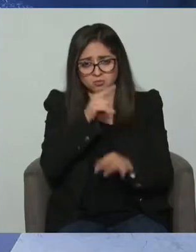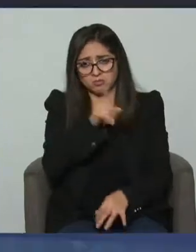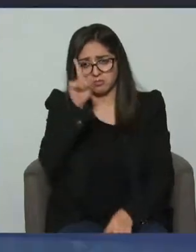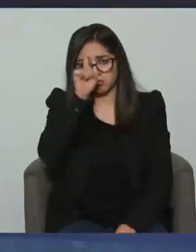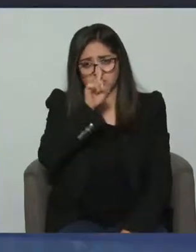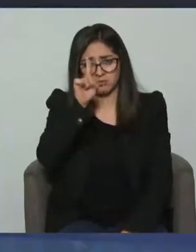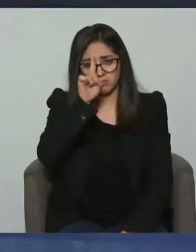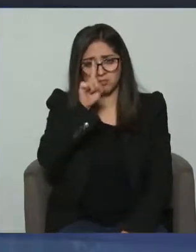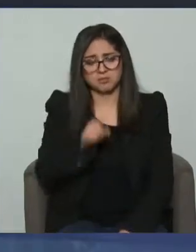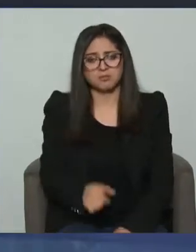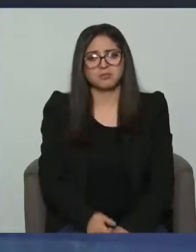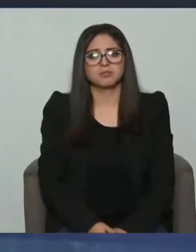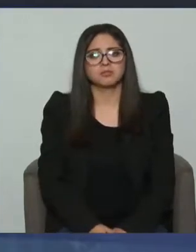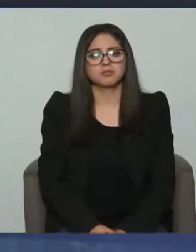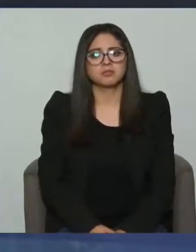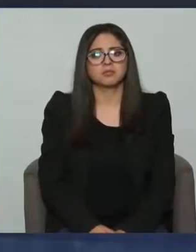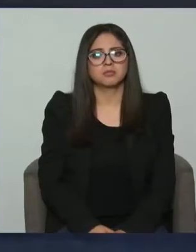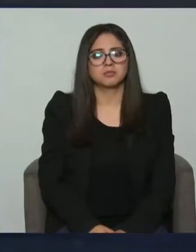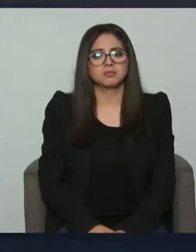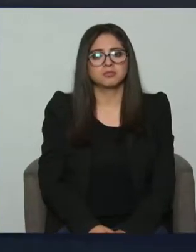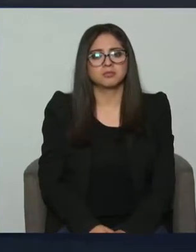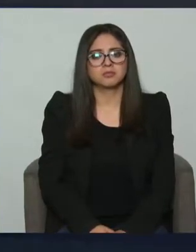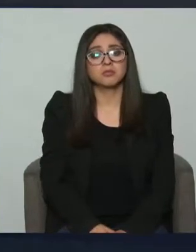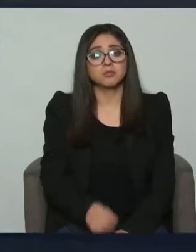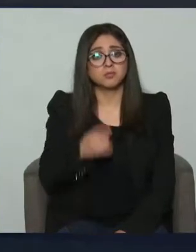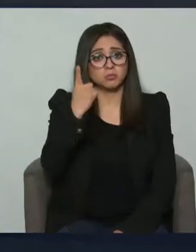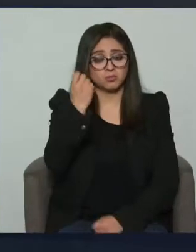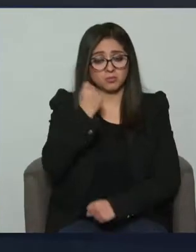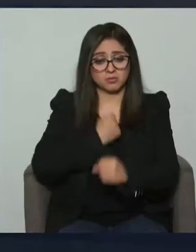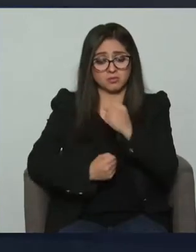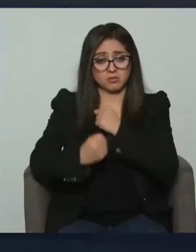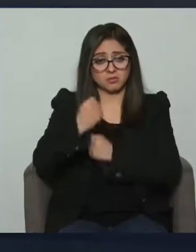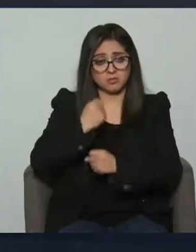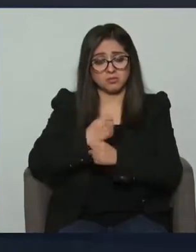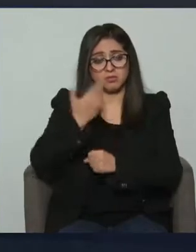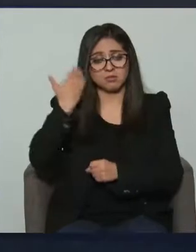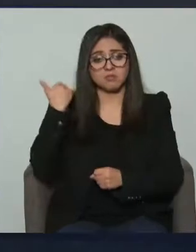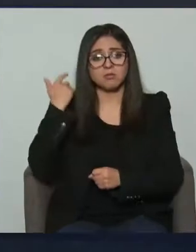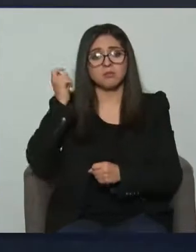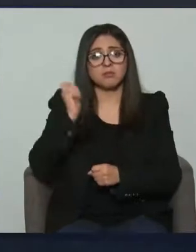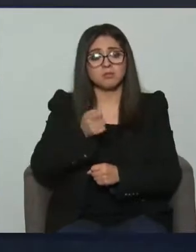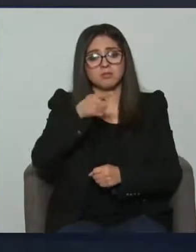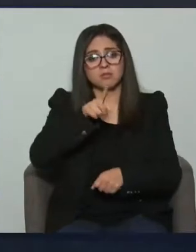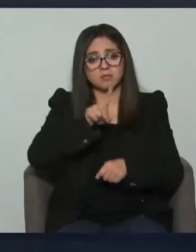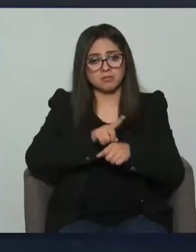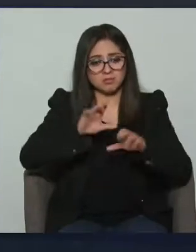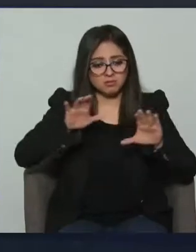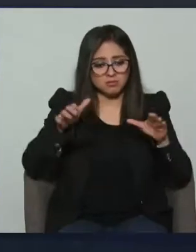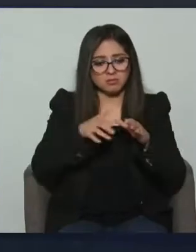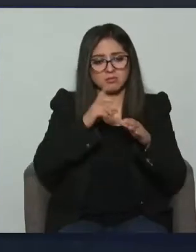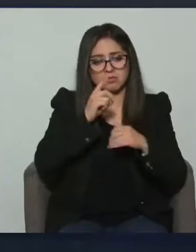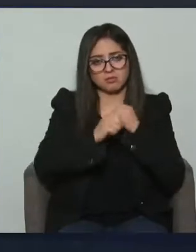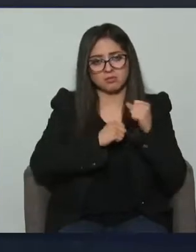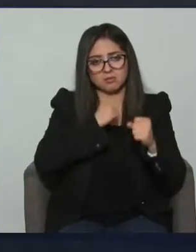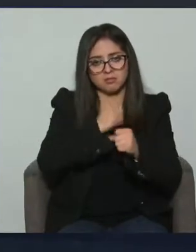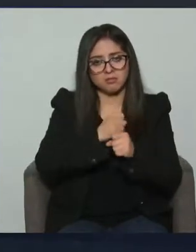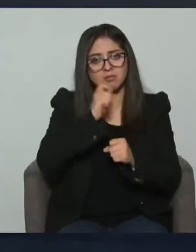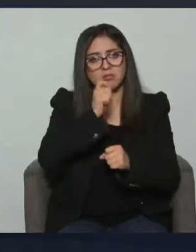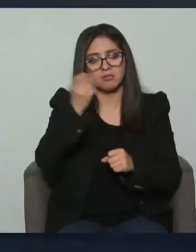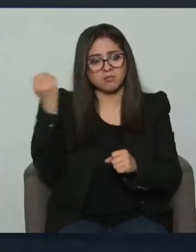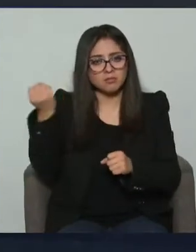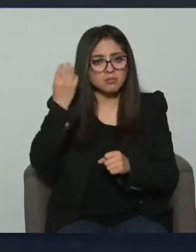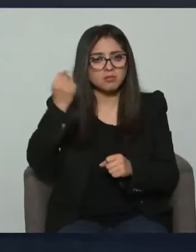Sí, exacto. Nosotros el año pasado se cumplieron 30 años de la Convención de los Derechos del Niño y este año México cumple 30 años de